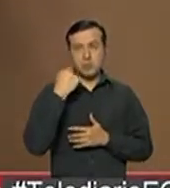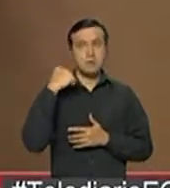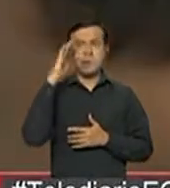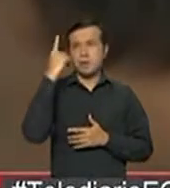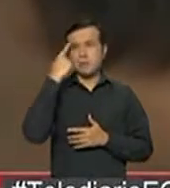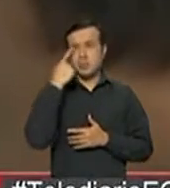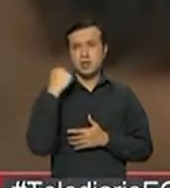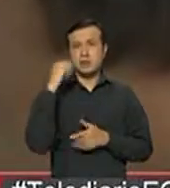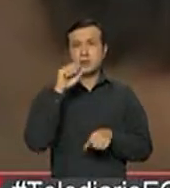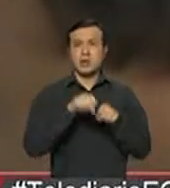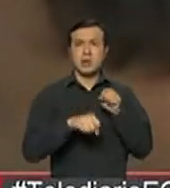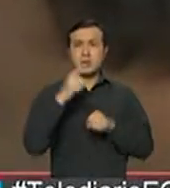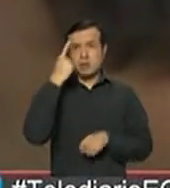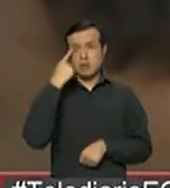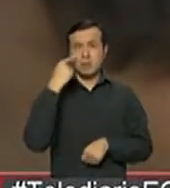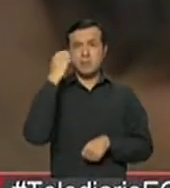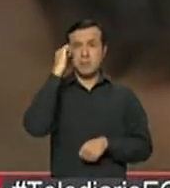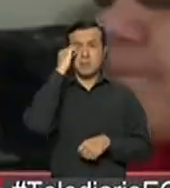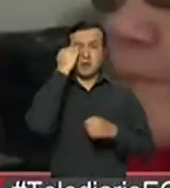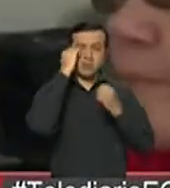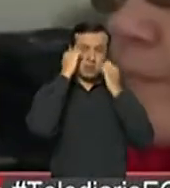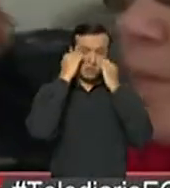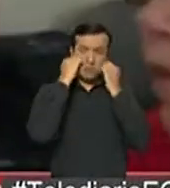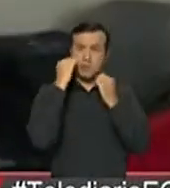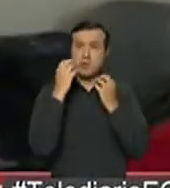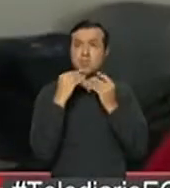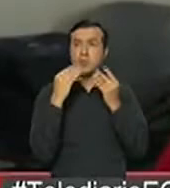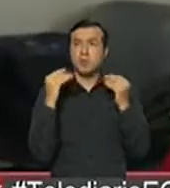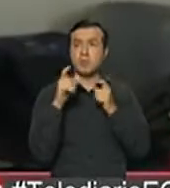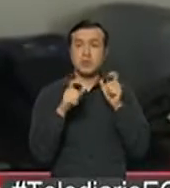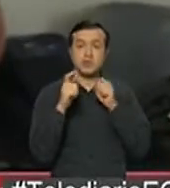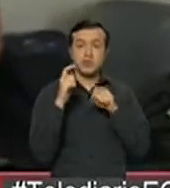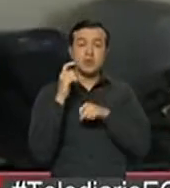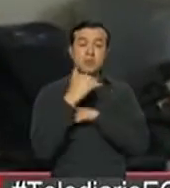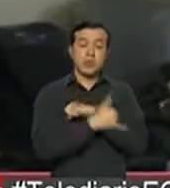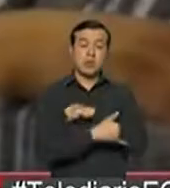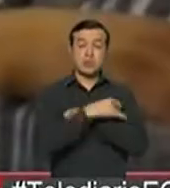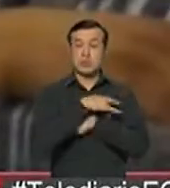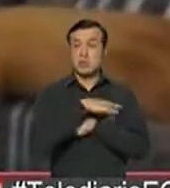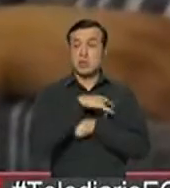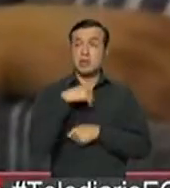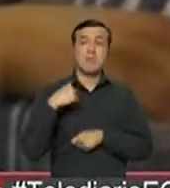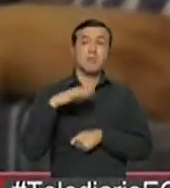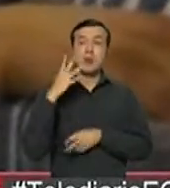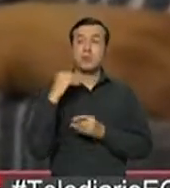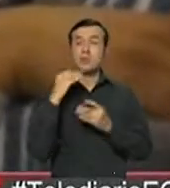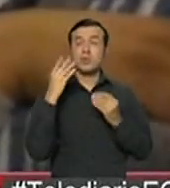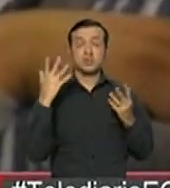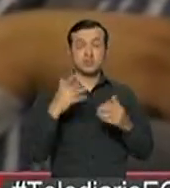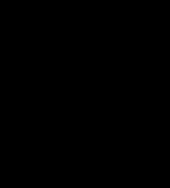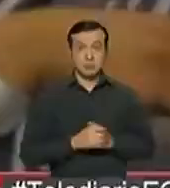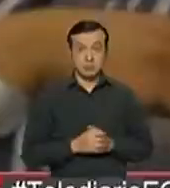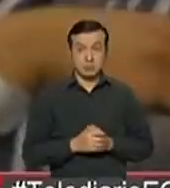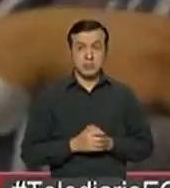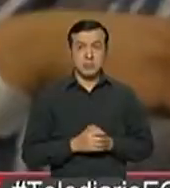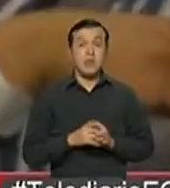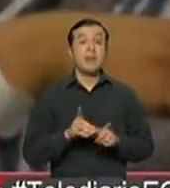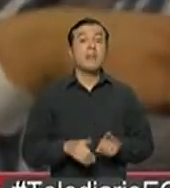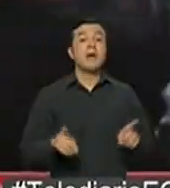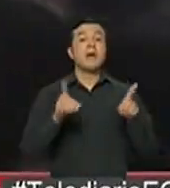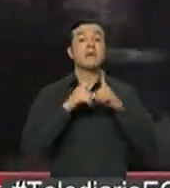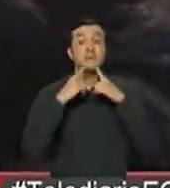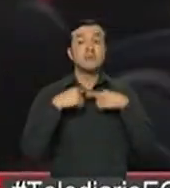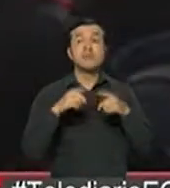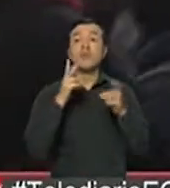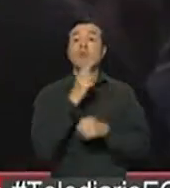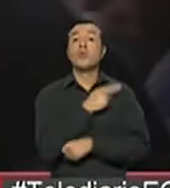más graves a las que han estado expuestos los manifestantes chilenos durante las protestas antigubernamentales. Según cifras oficiales de